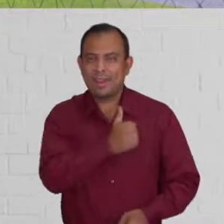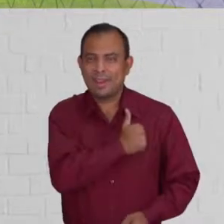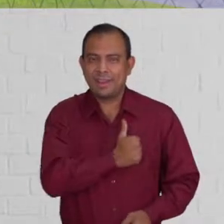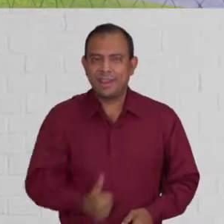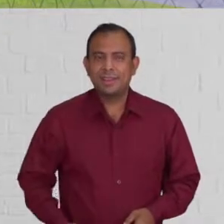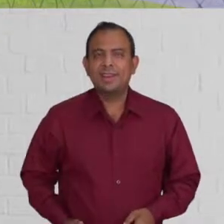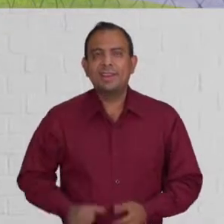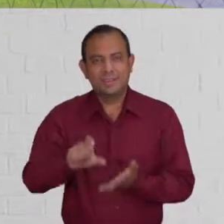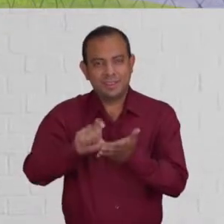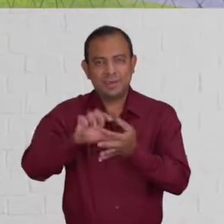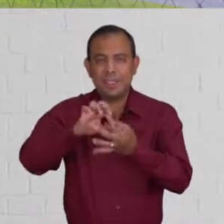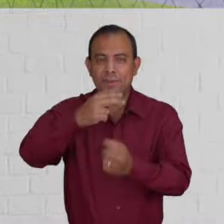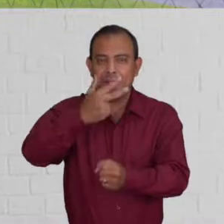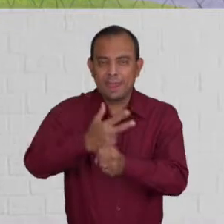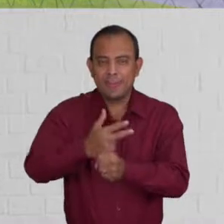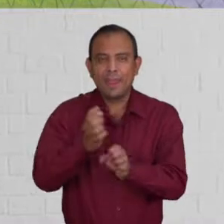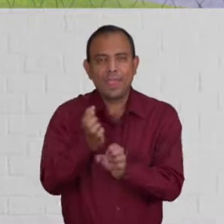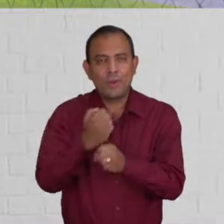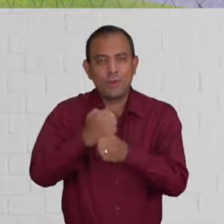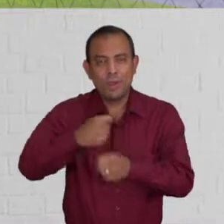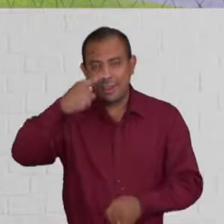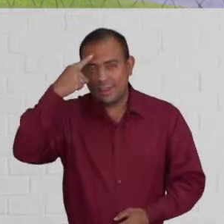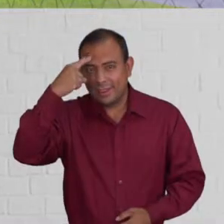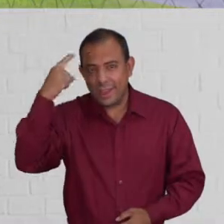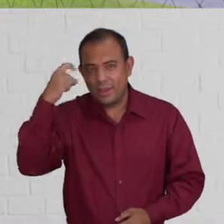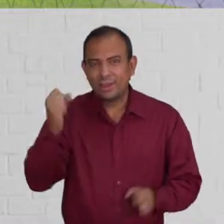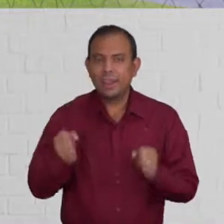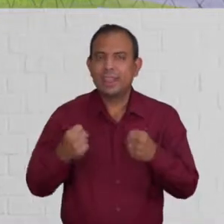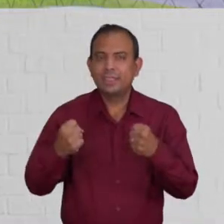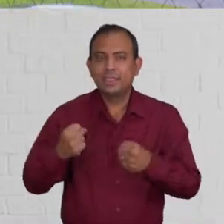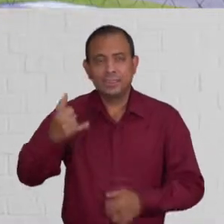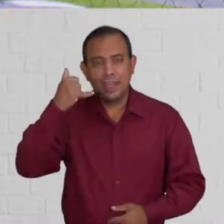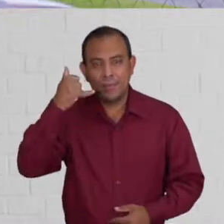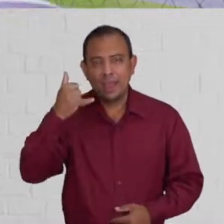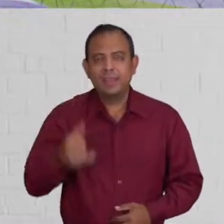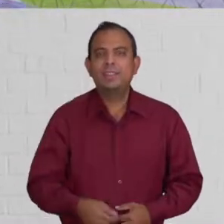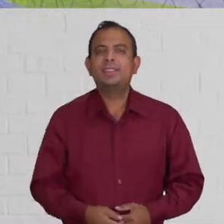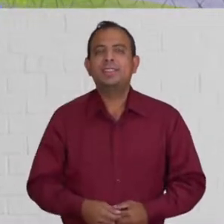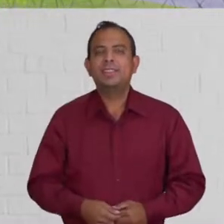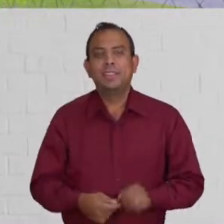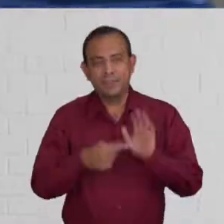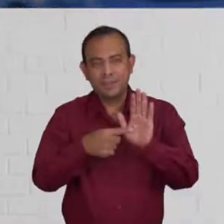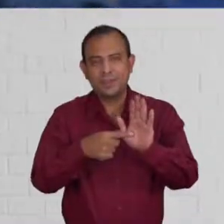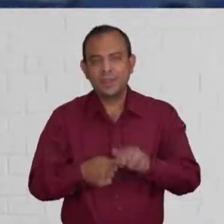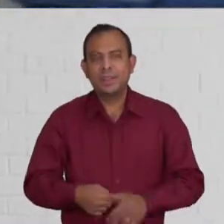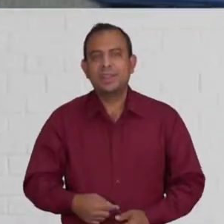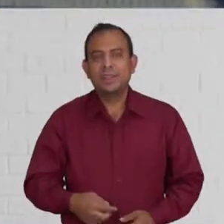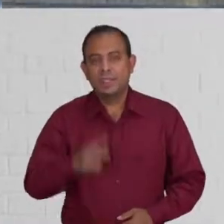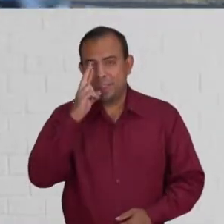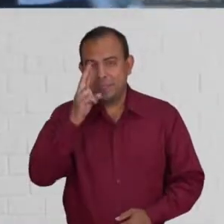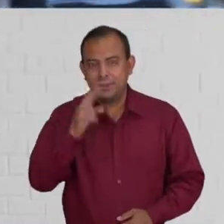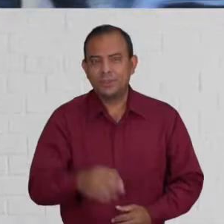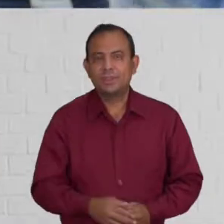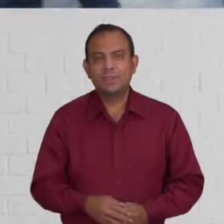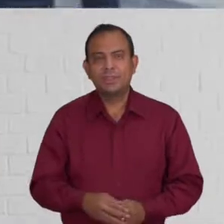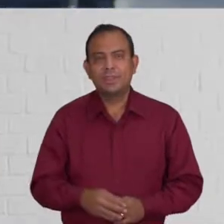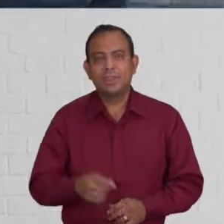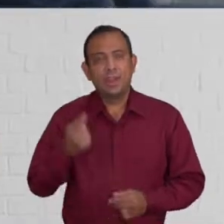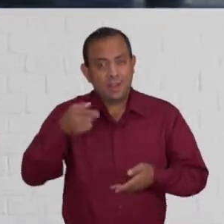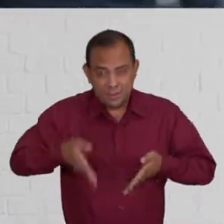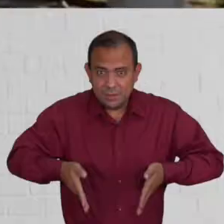y su equipo de trabajo le hacemos el llamado para que sigamos respetando las normas viales sigamos cumpliendo con nuestras obligaciones